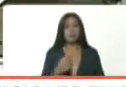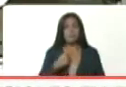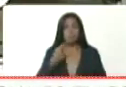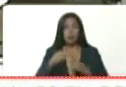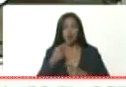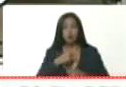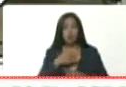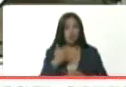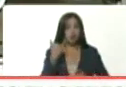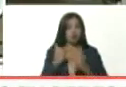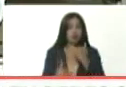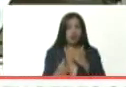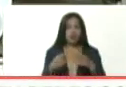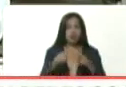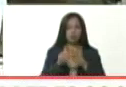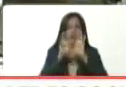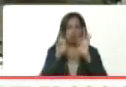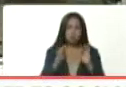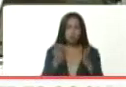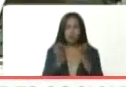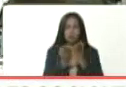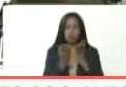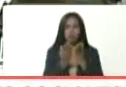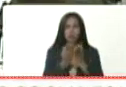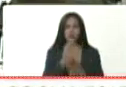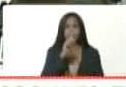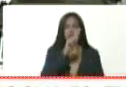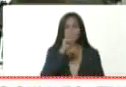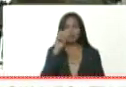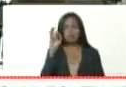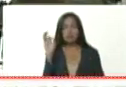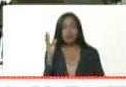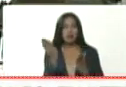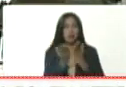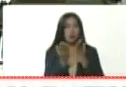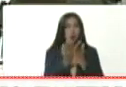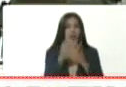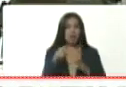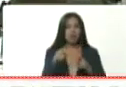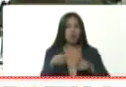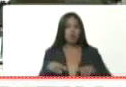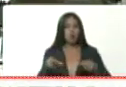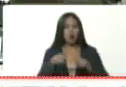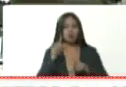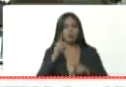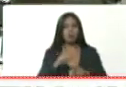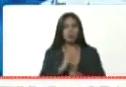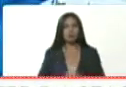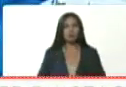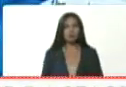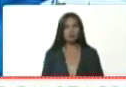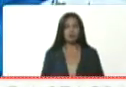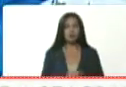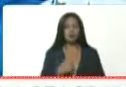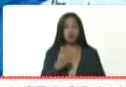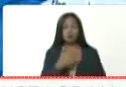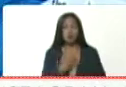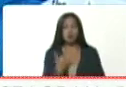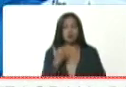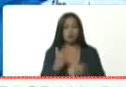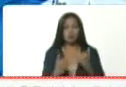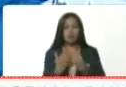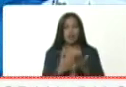culminar esta escuela estas 100 escuelas que me dices aquí aristóbulo quiero culminar las